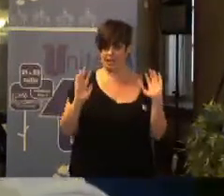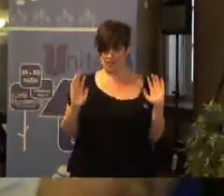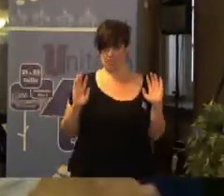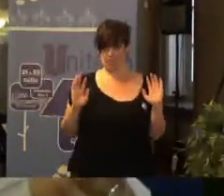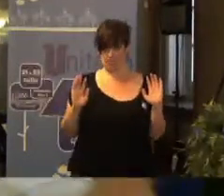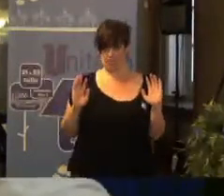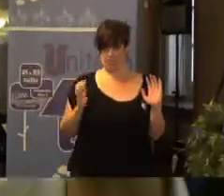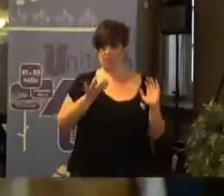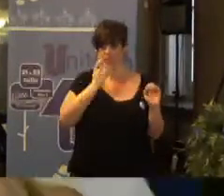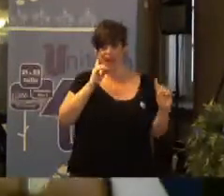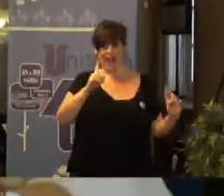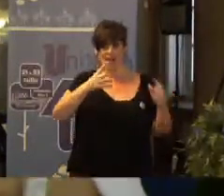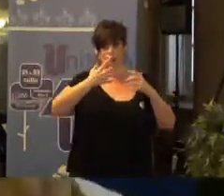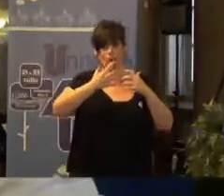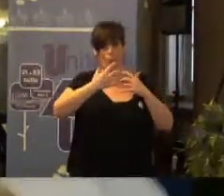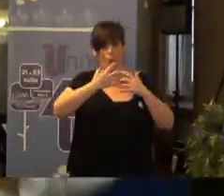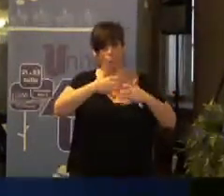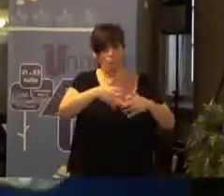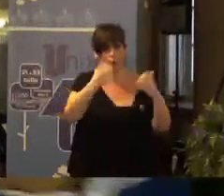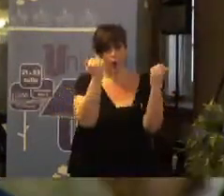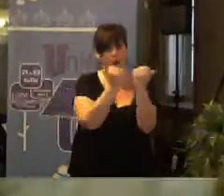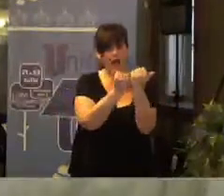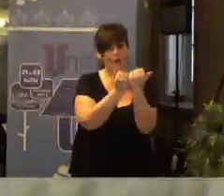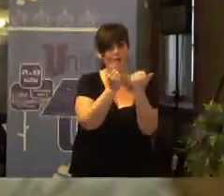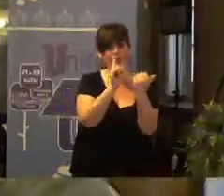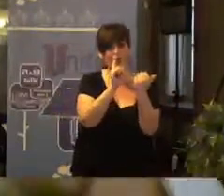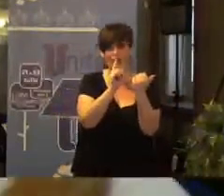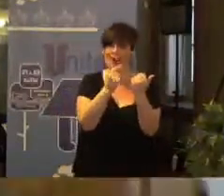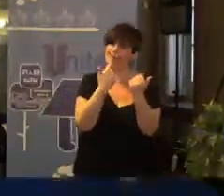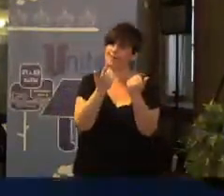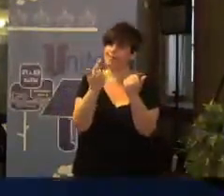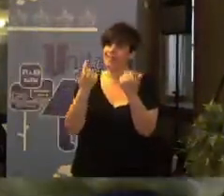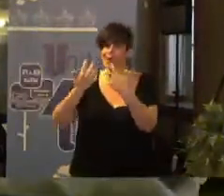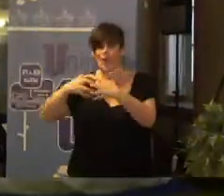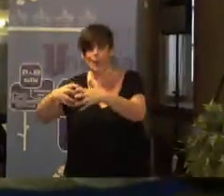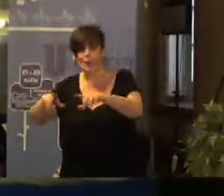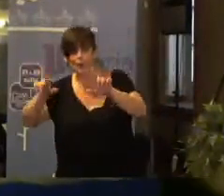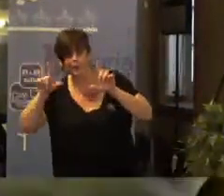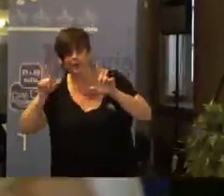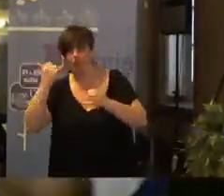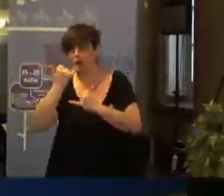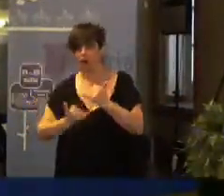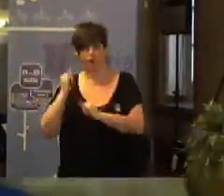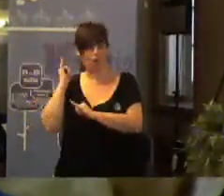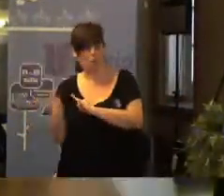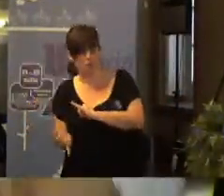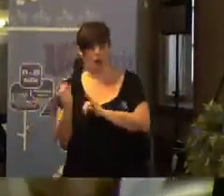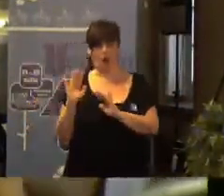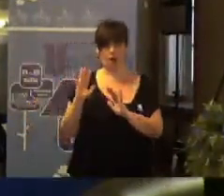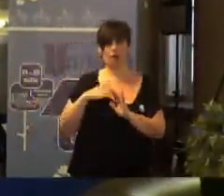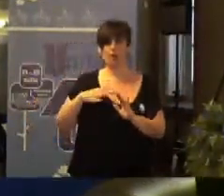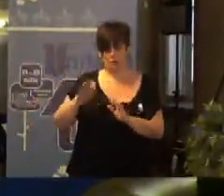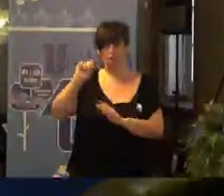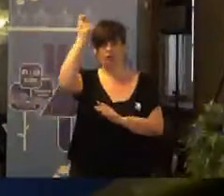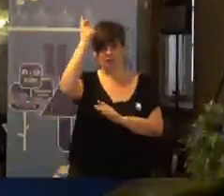Si en vez de ser motores auxiliares pretendemos ser o motor principal, fastidiámola. Podemos ter moito éxito, podemos incluso chegar a